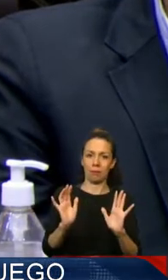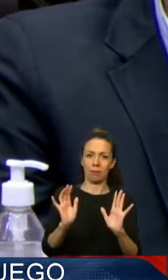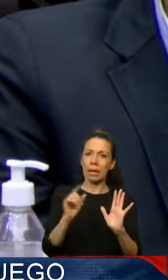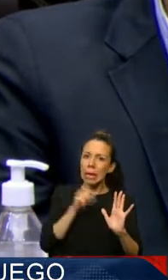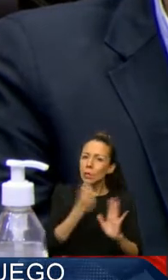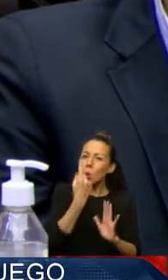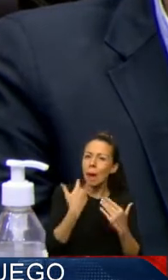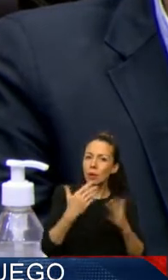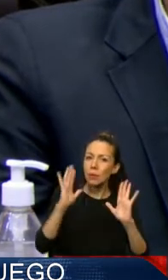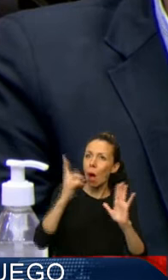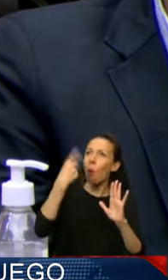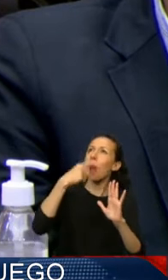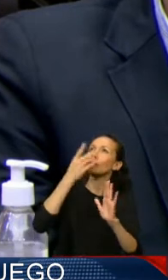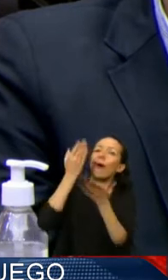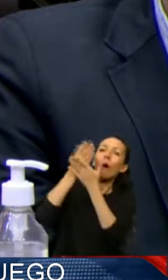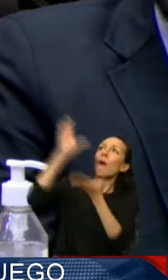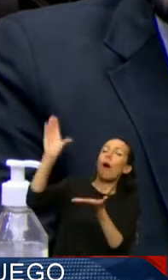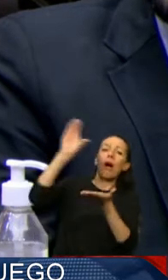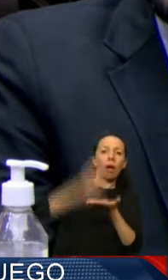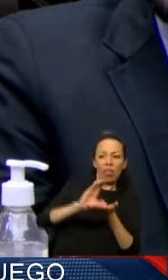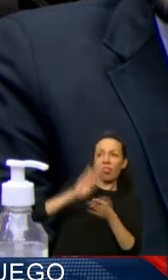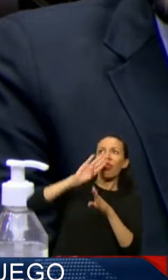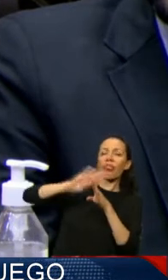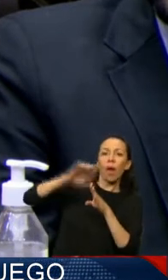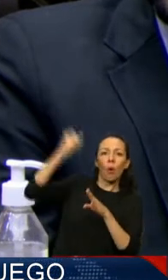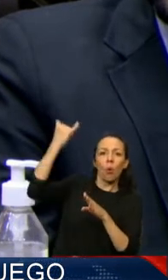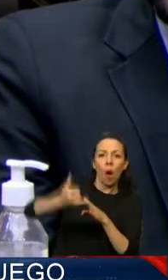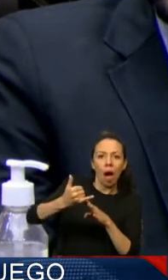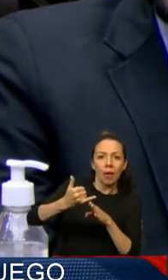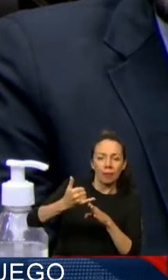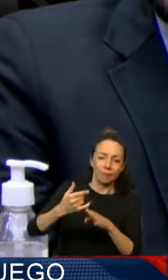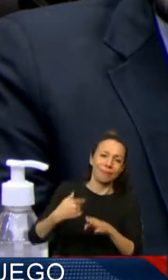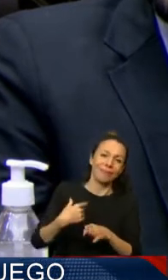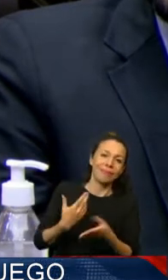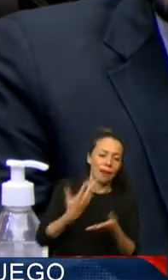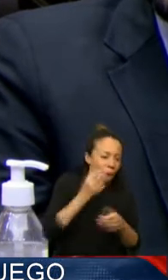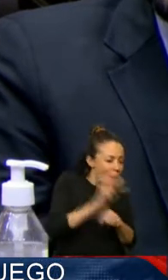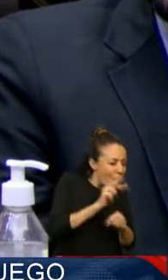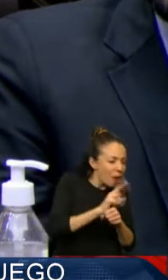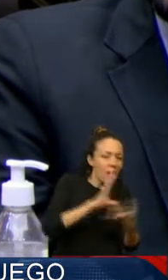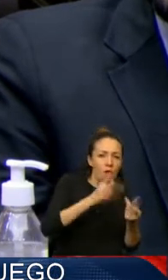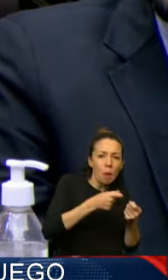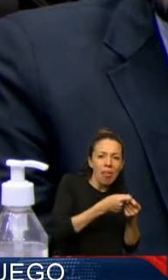se toma un endeudamiento. Quiero decir claramente, no se fugaron. Aquí